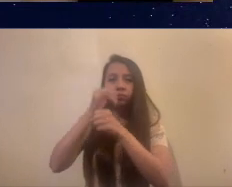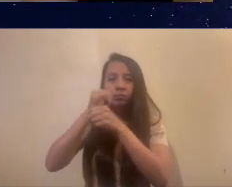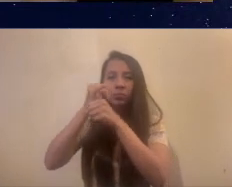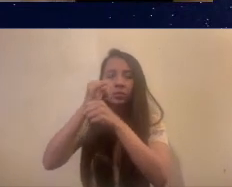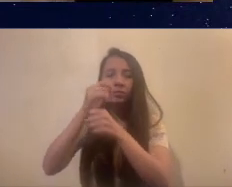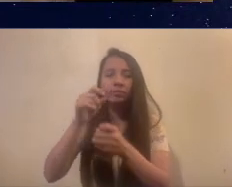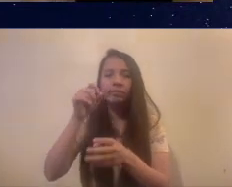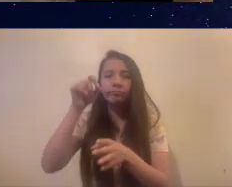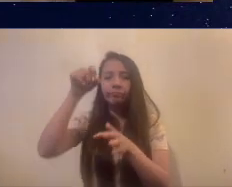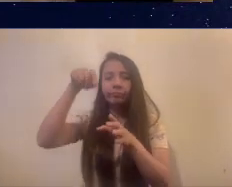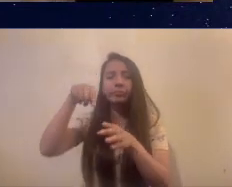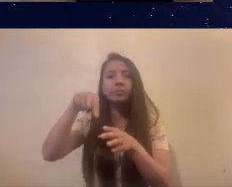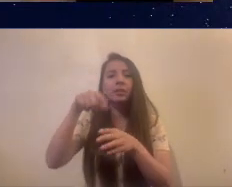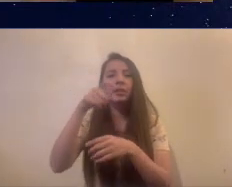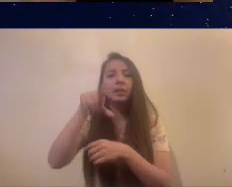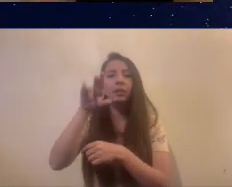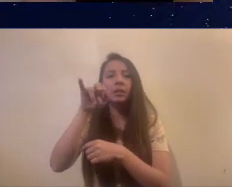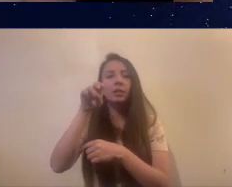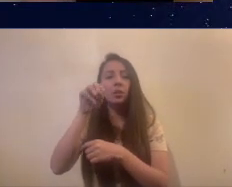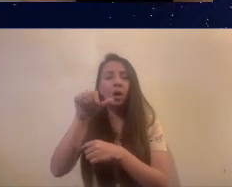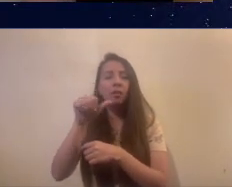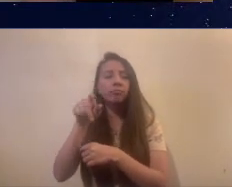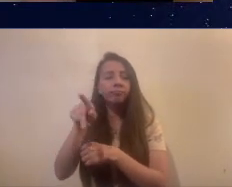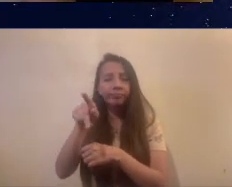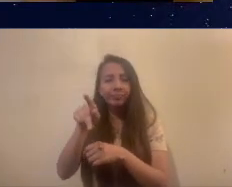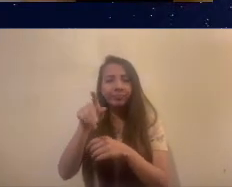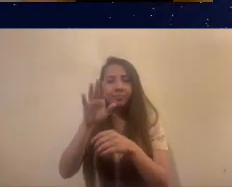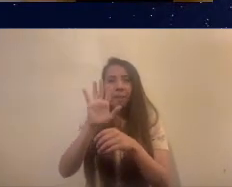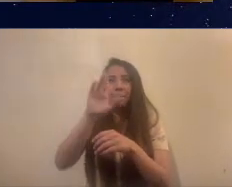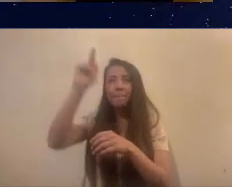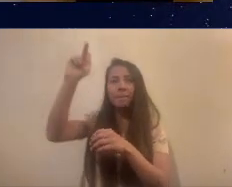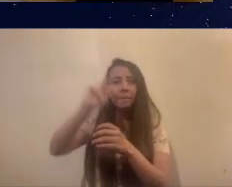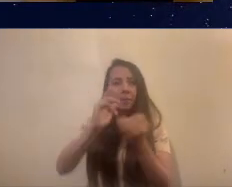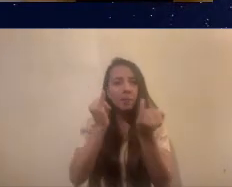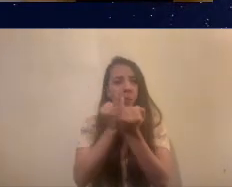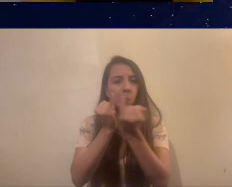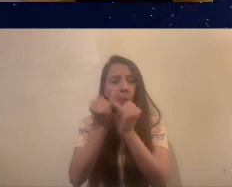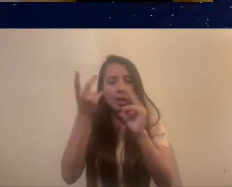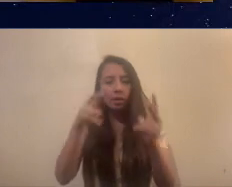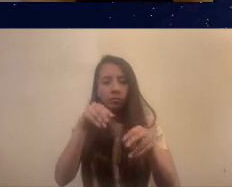de quinoa en condiciones simuladas extraplanetarias.